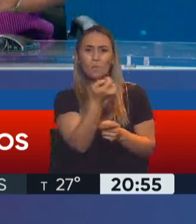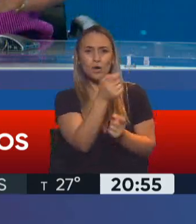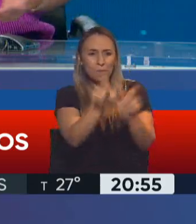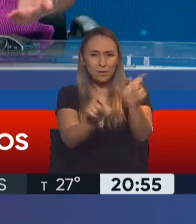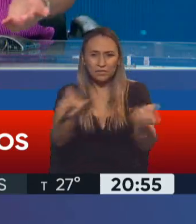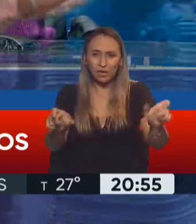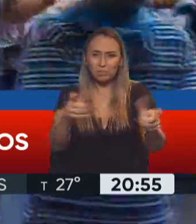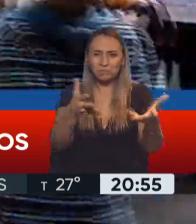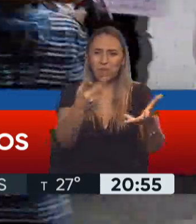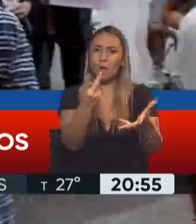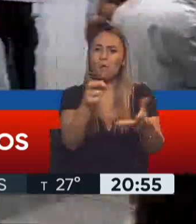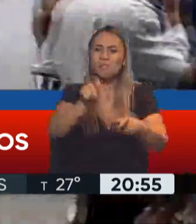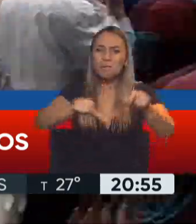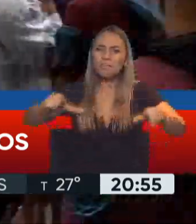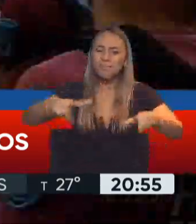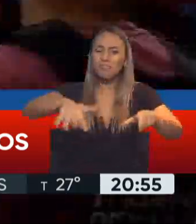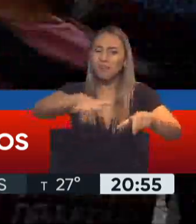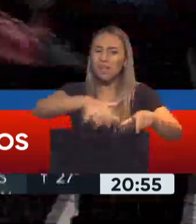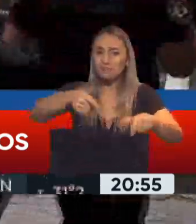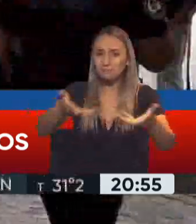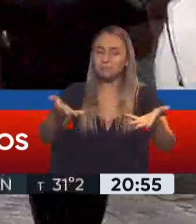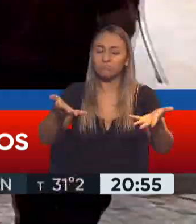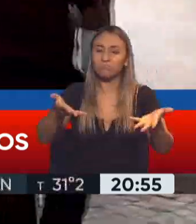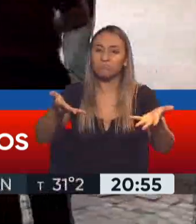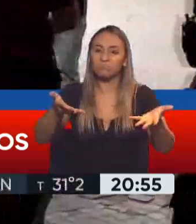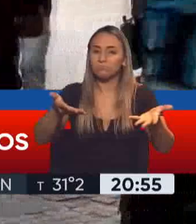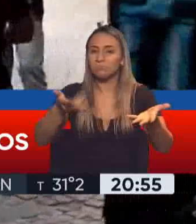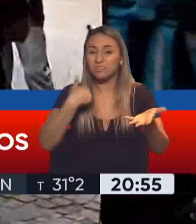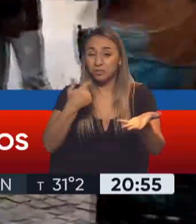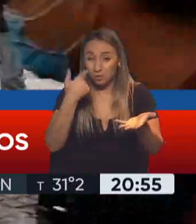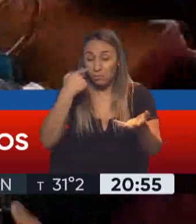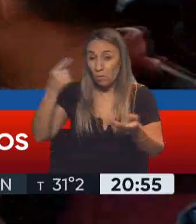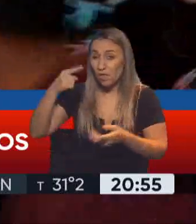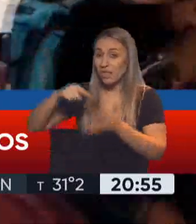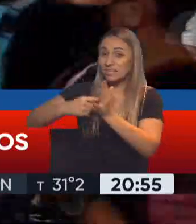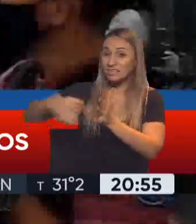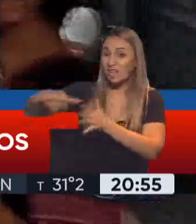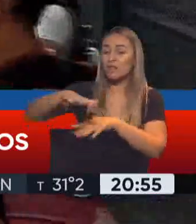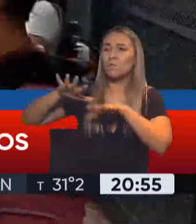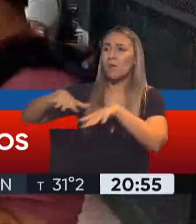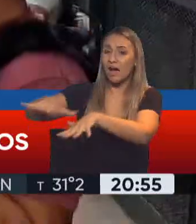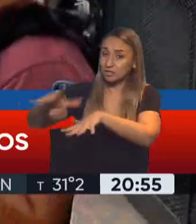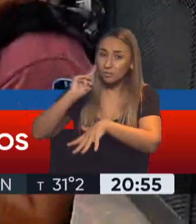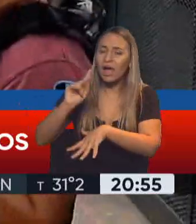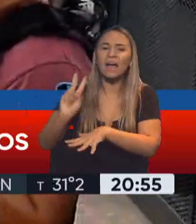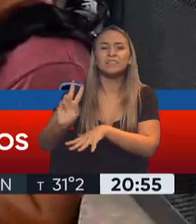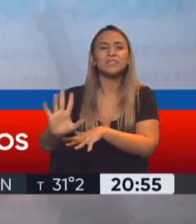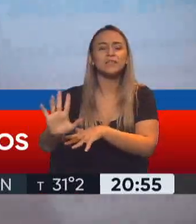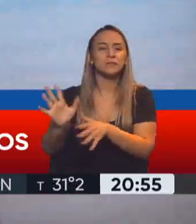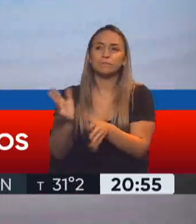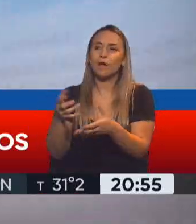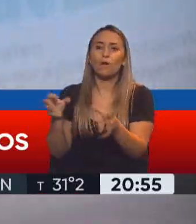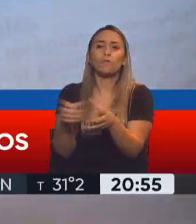recién no son más de 20 personas las que tener en ese lugar afortunadamente yo he visto en el centro algunas movilizaciones y son esos son grupitos muy